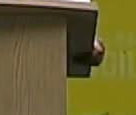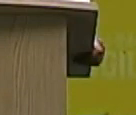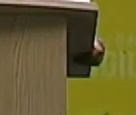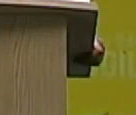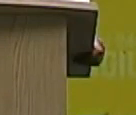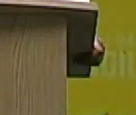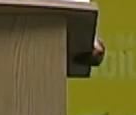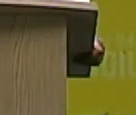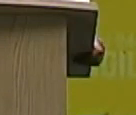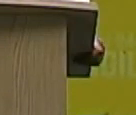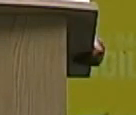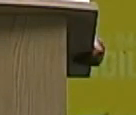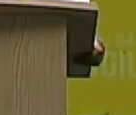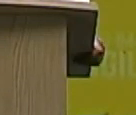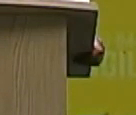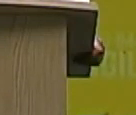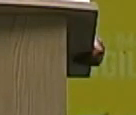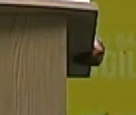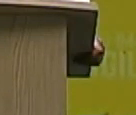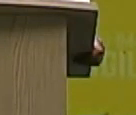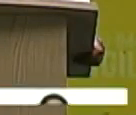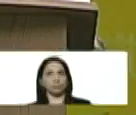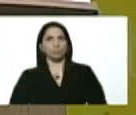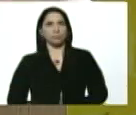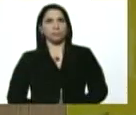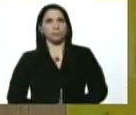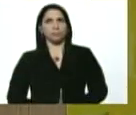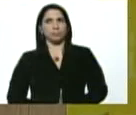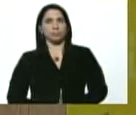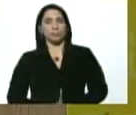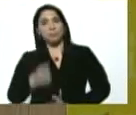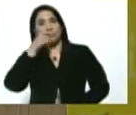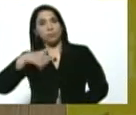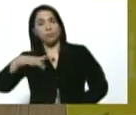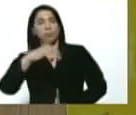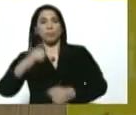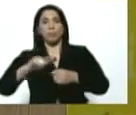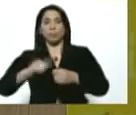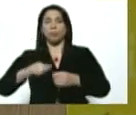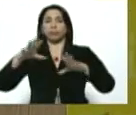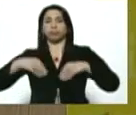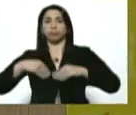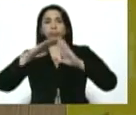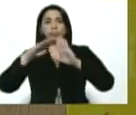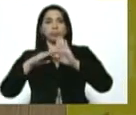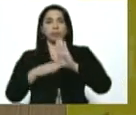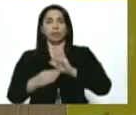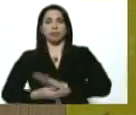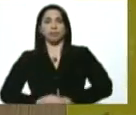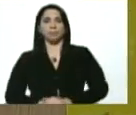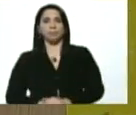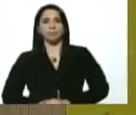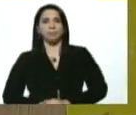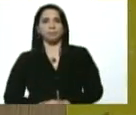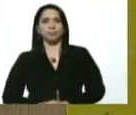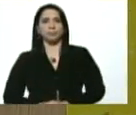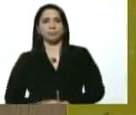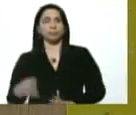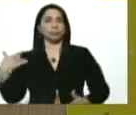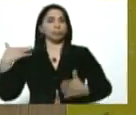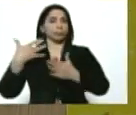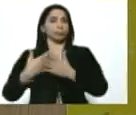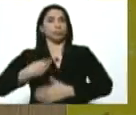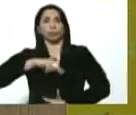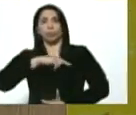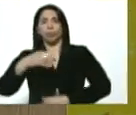comunicarnos con todo el pueblo del estado sólido del pueblo de maracaibo para que se tomen las medidas que ya hemos venido implementando